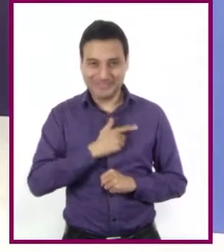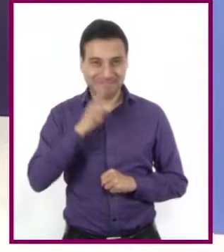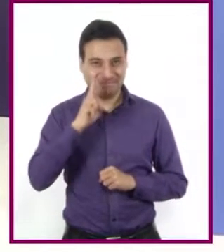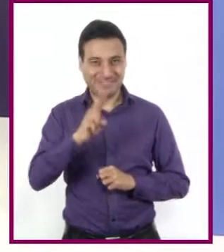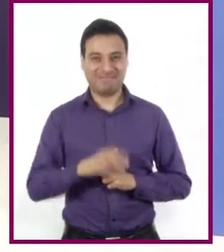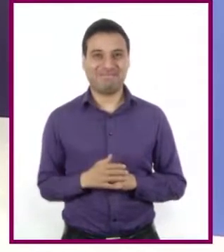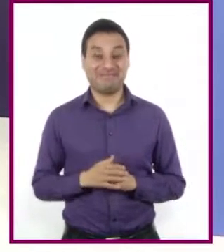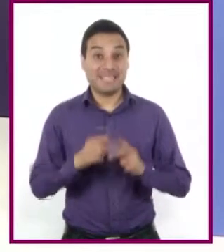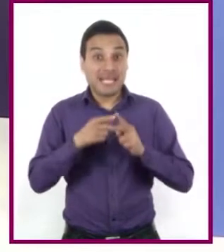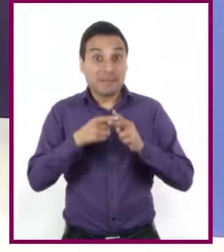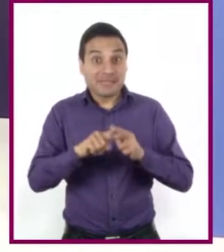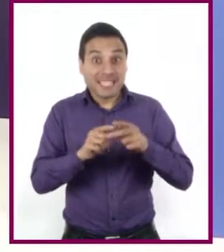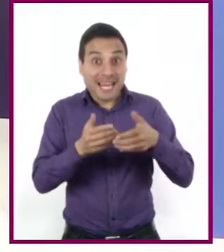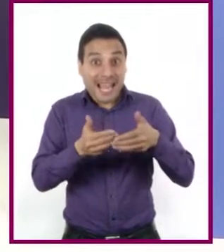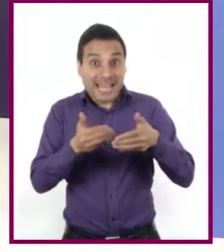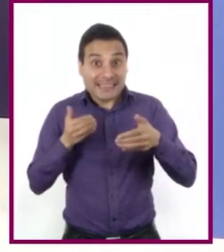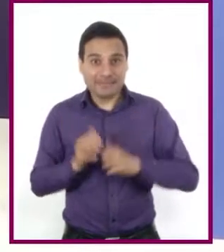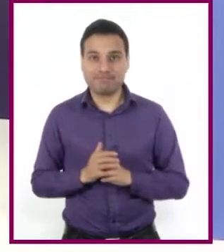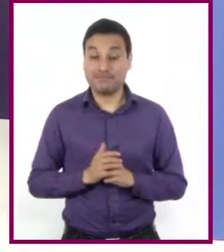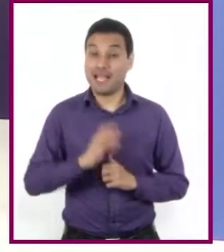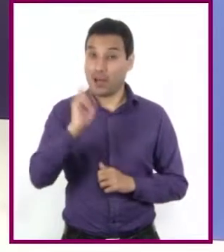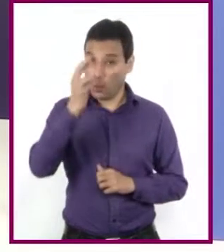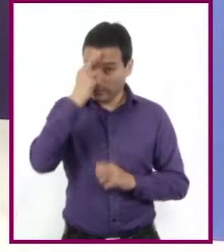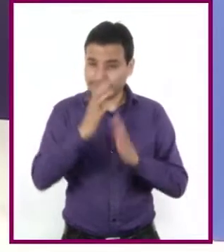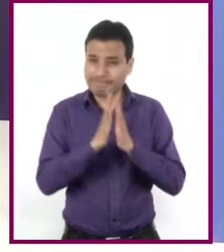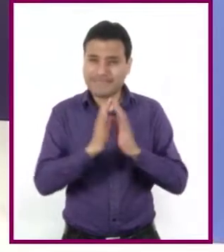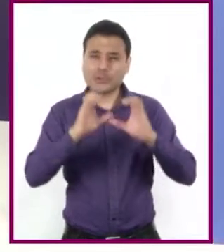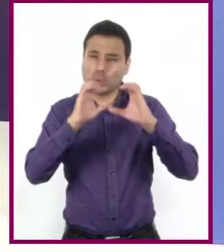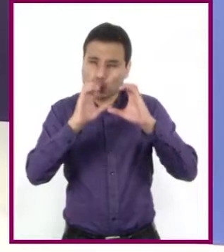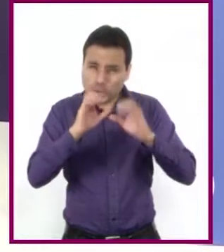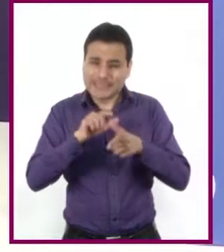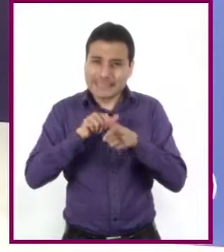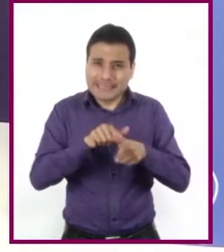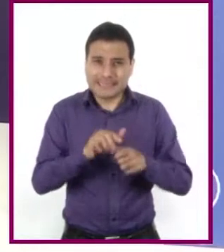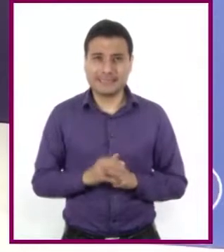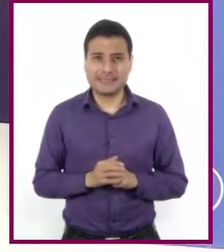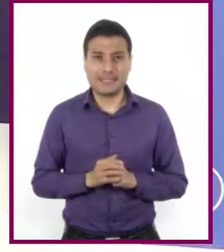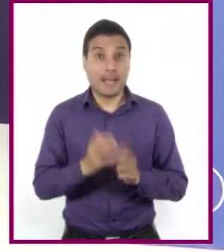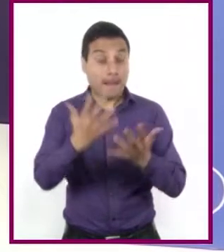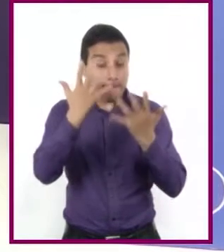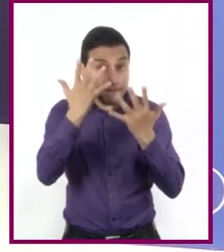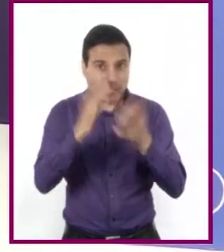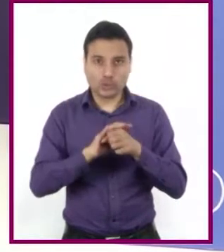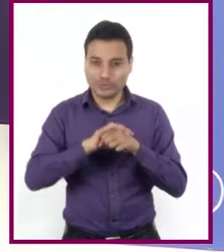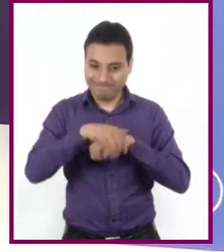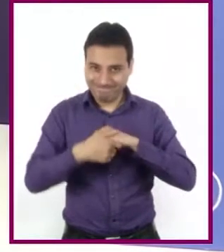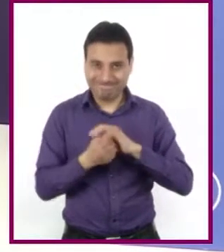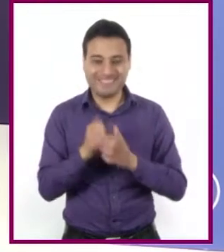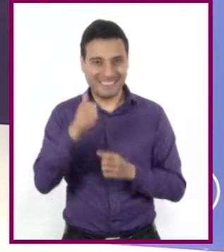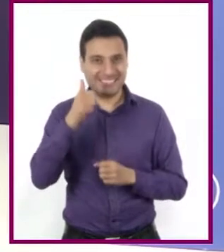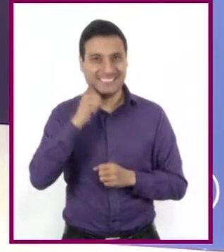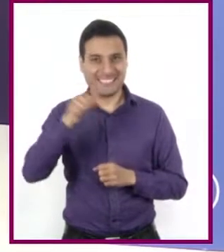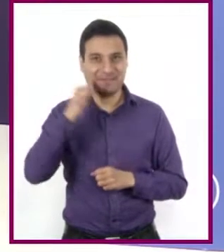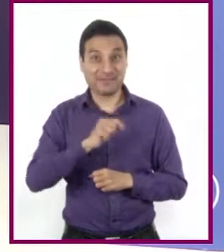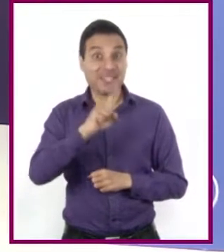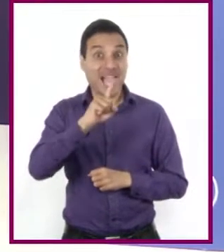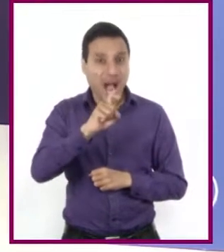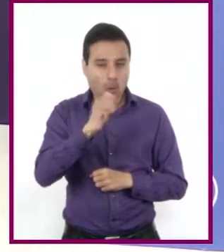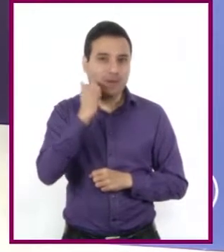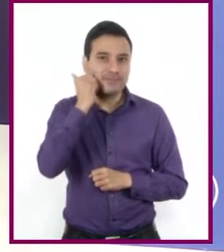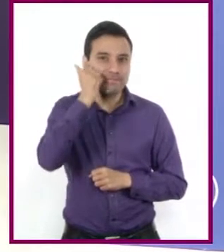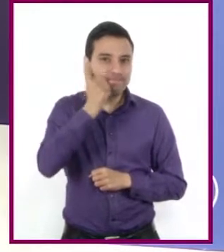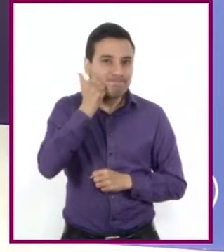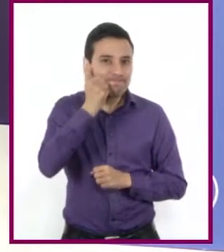Antes de iniciar, les recuerdo que debemos seguir cuidándonos, lavando frecuentemente nuestras manos con agua y abundante